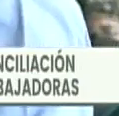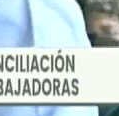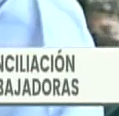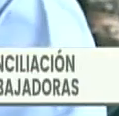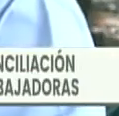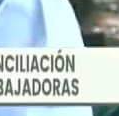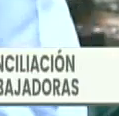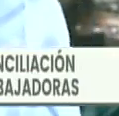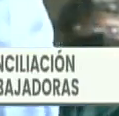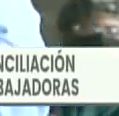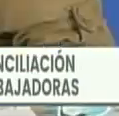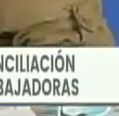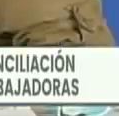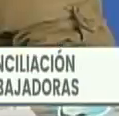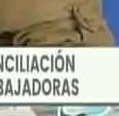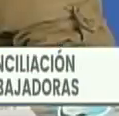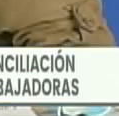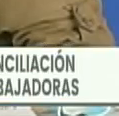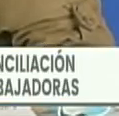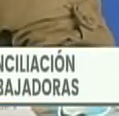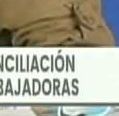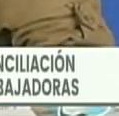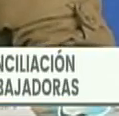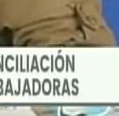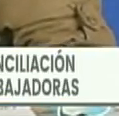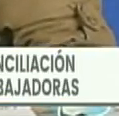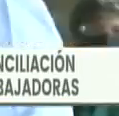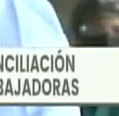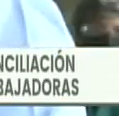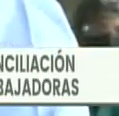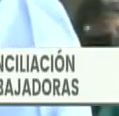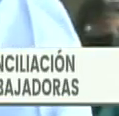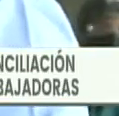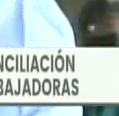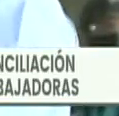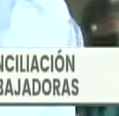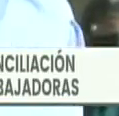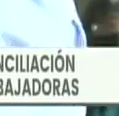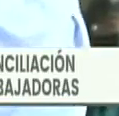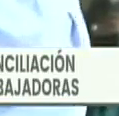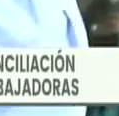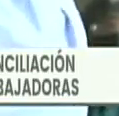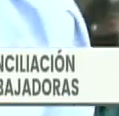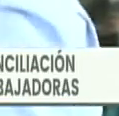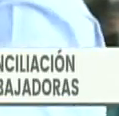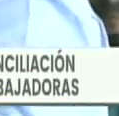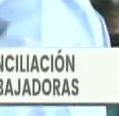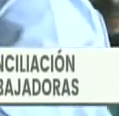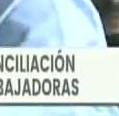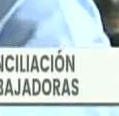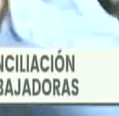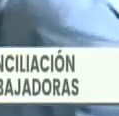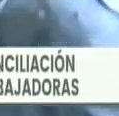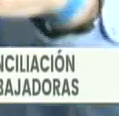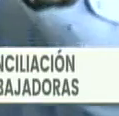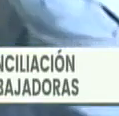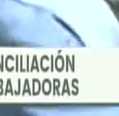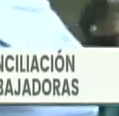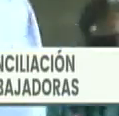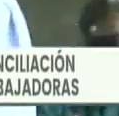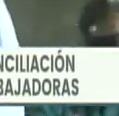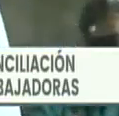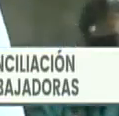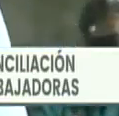La pregunta sería, ¿hay posibilidades en este momento de discutir una convención colectiva que satisfaga las necesidades de los trabajadores y